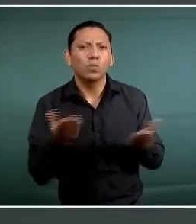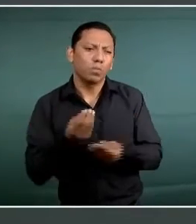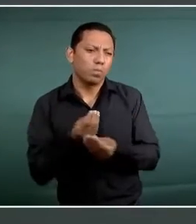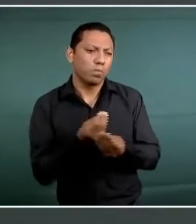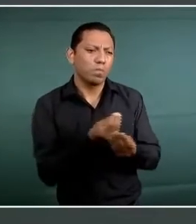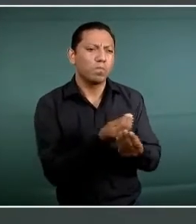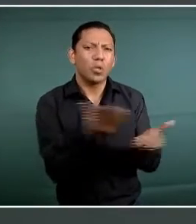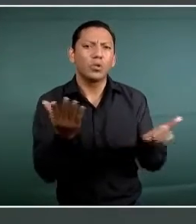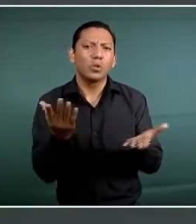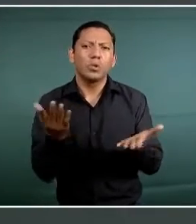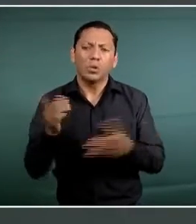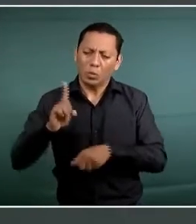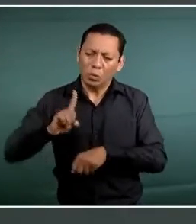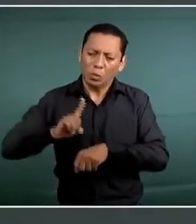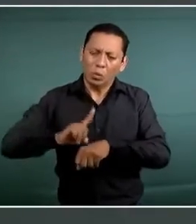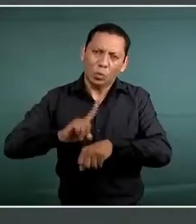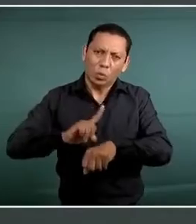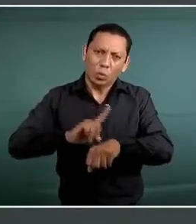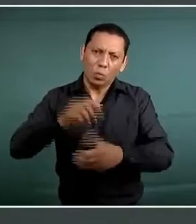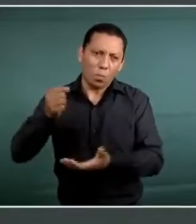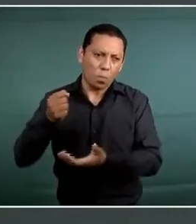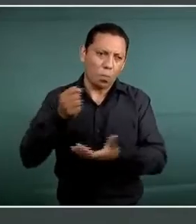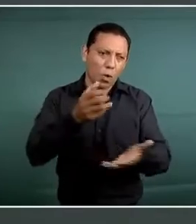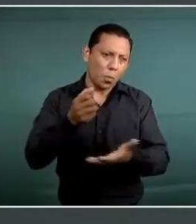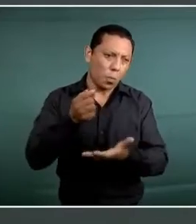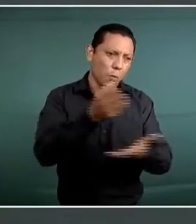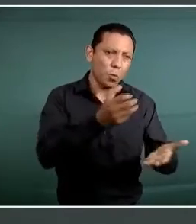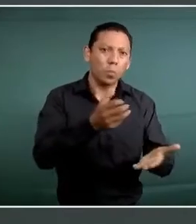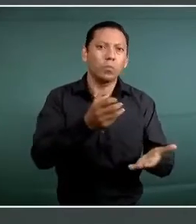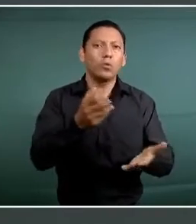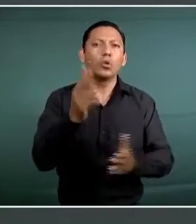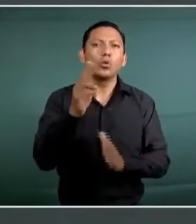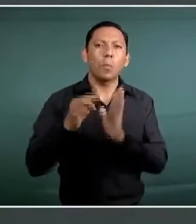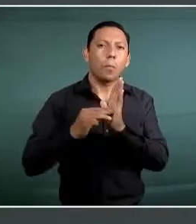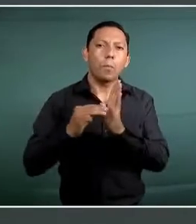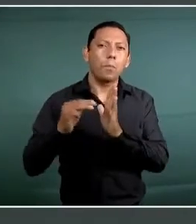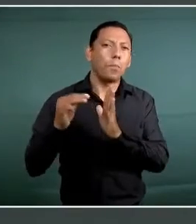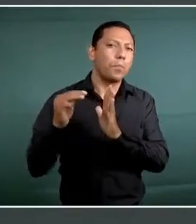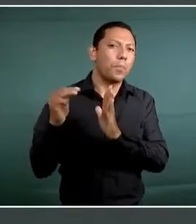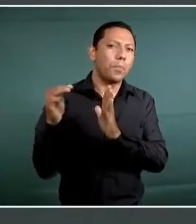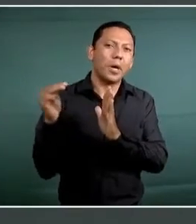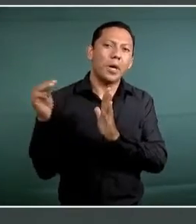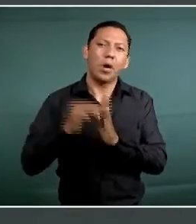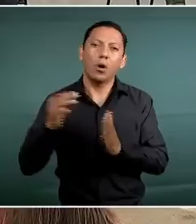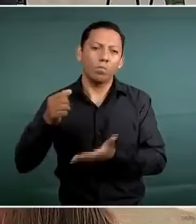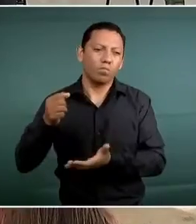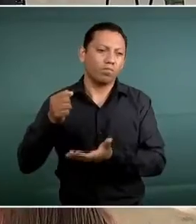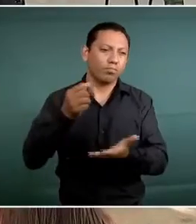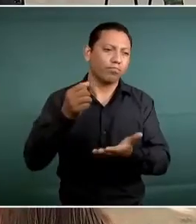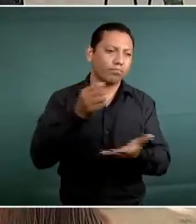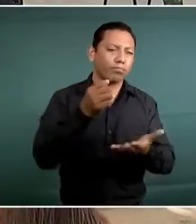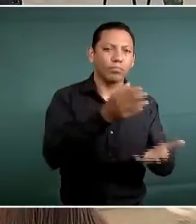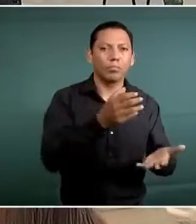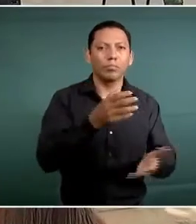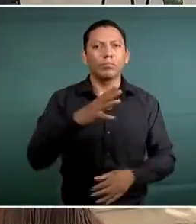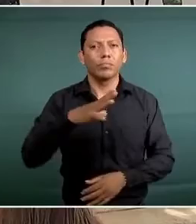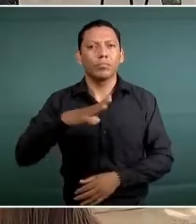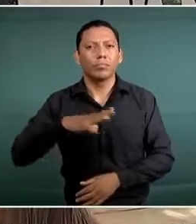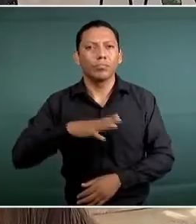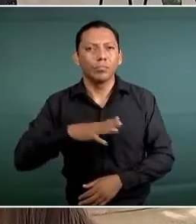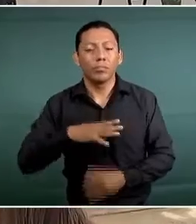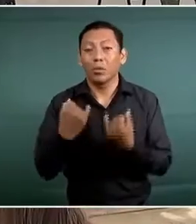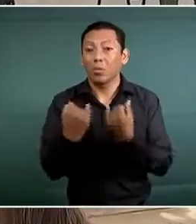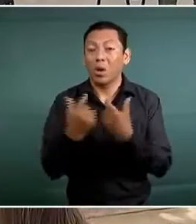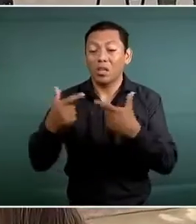diariamente casi dos millones de raciones, tomando en cuenta también a la